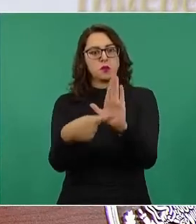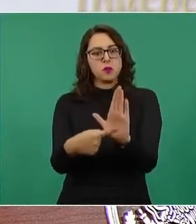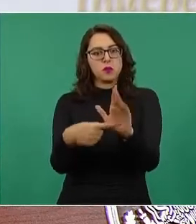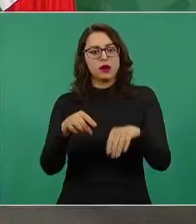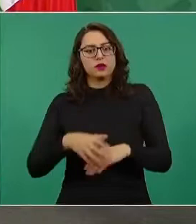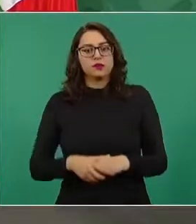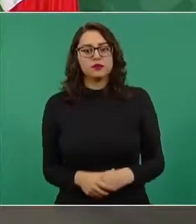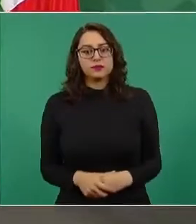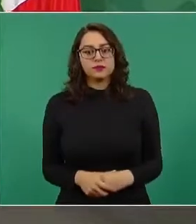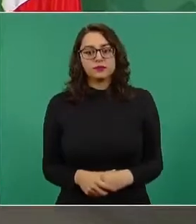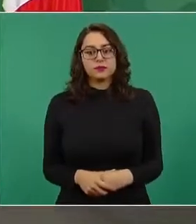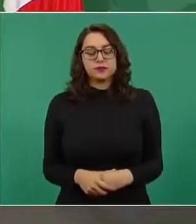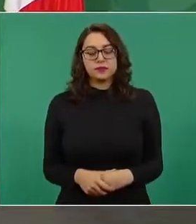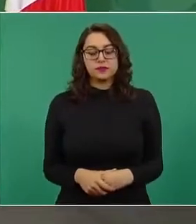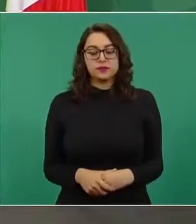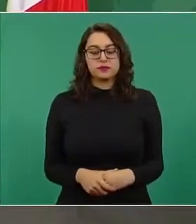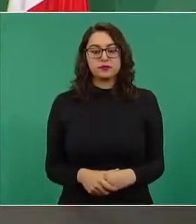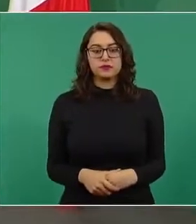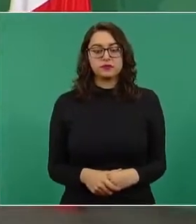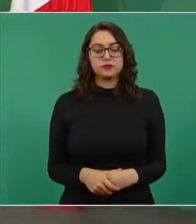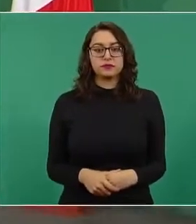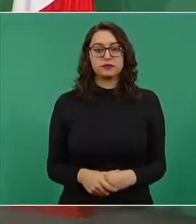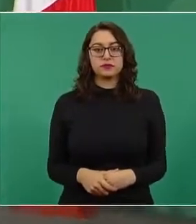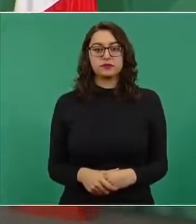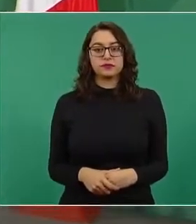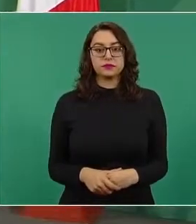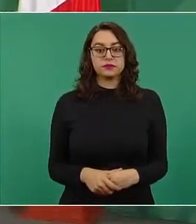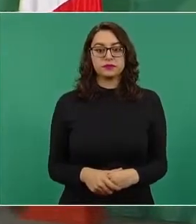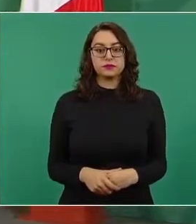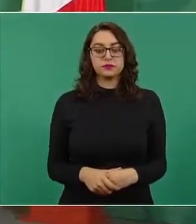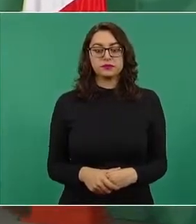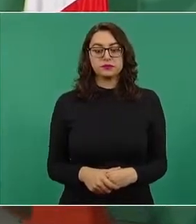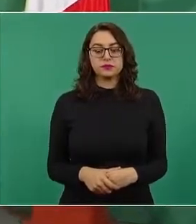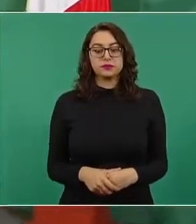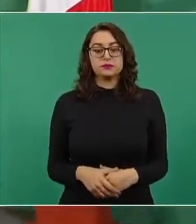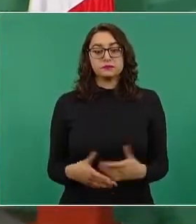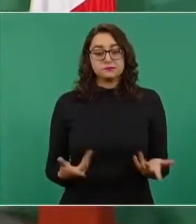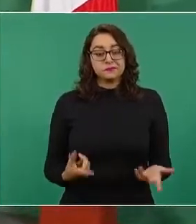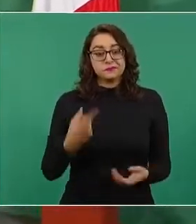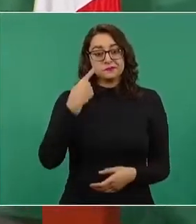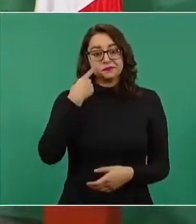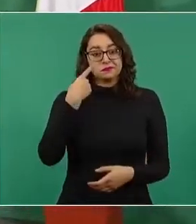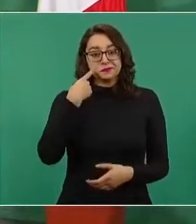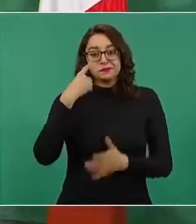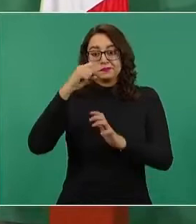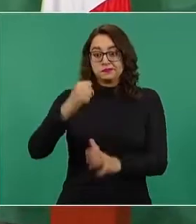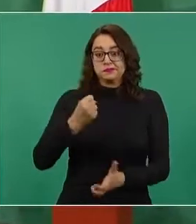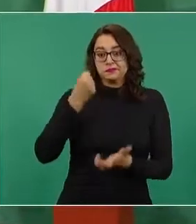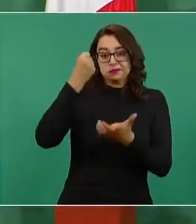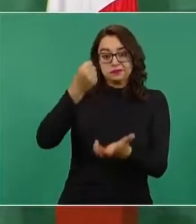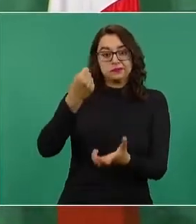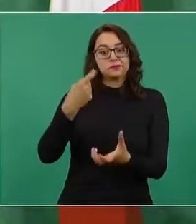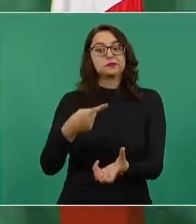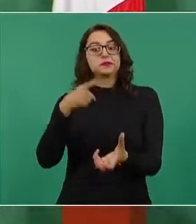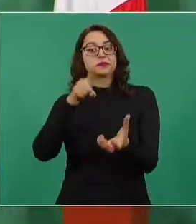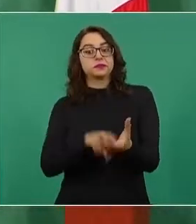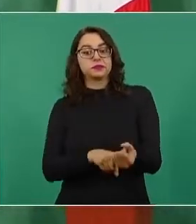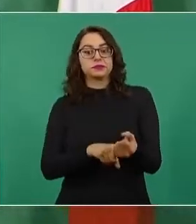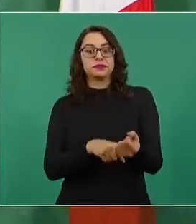Por si fuese poco, el presupuesto también contempla financiamiento